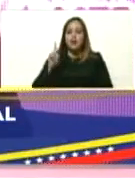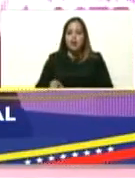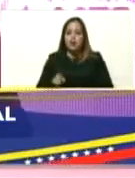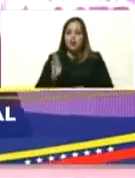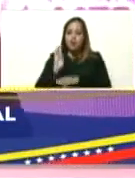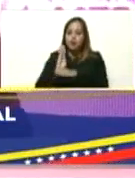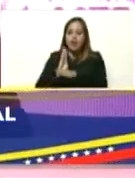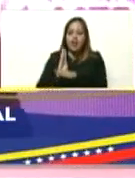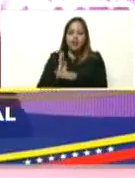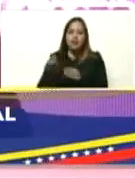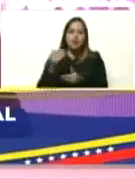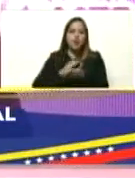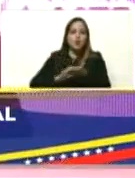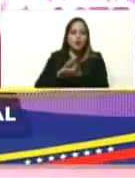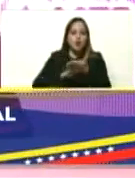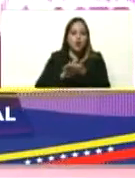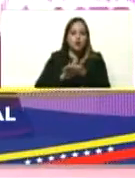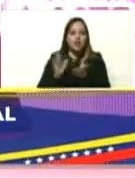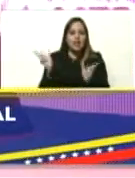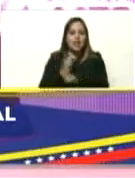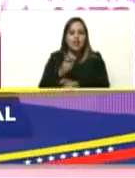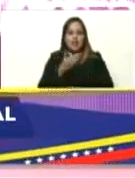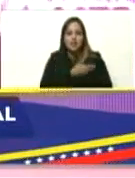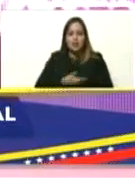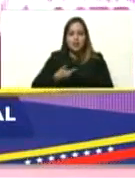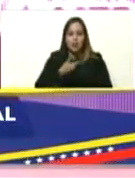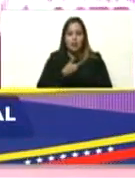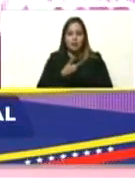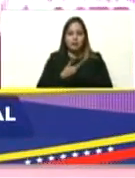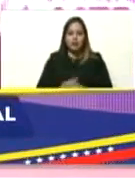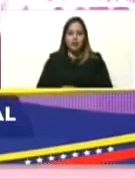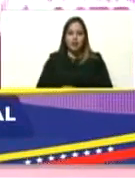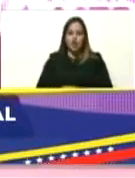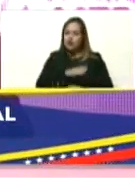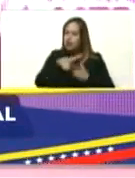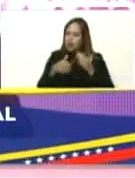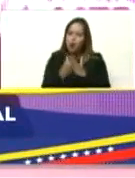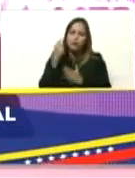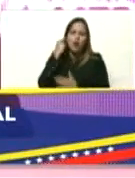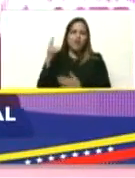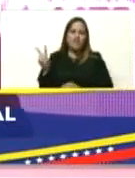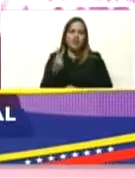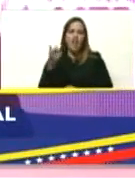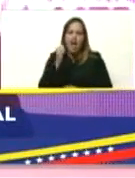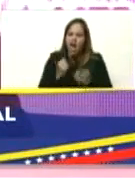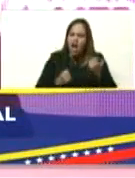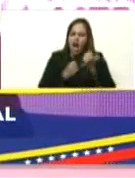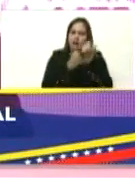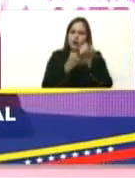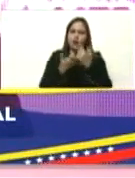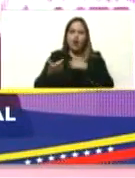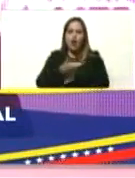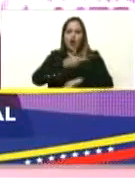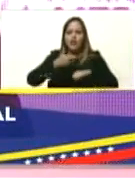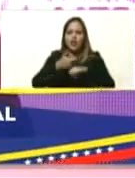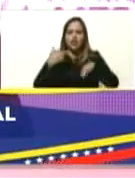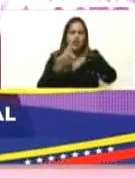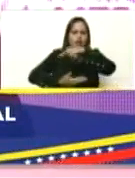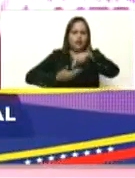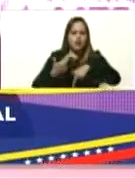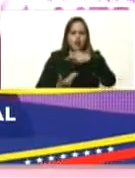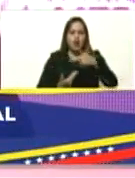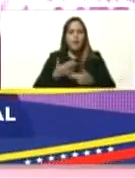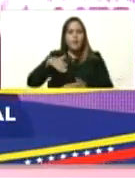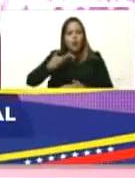mama. Cuente la mujer venezolana con todo el apoyo del gobierno revolucionario